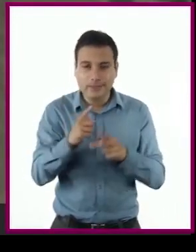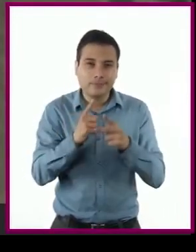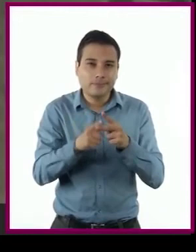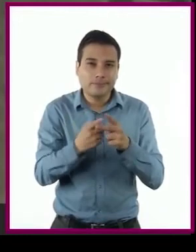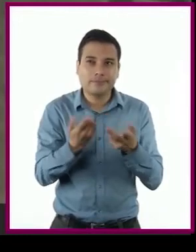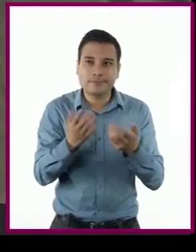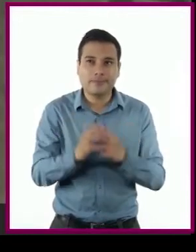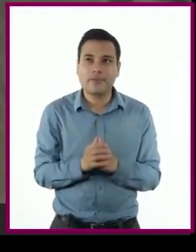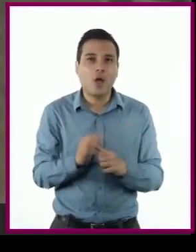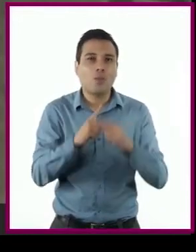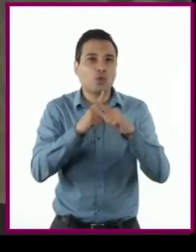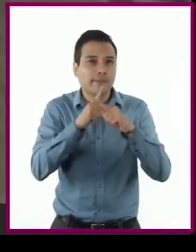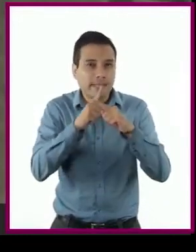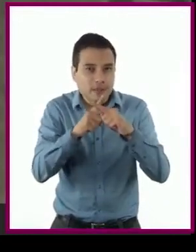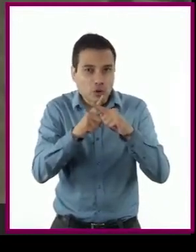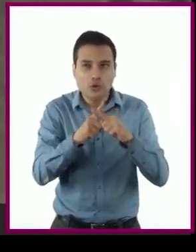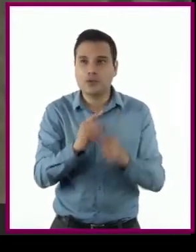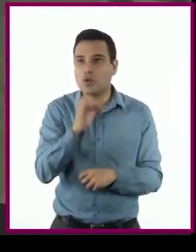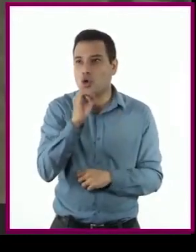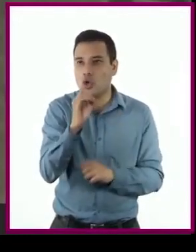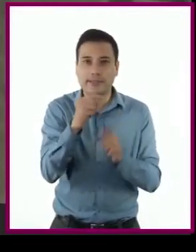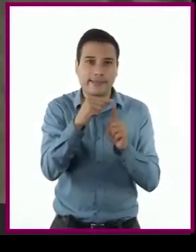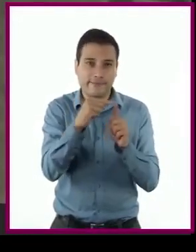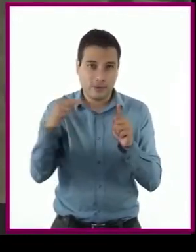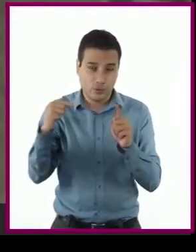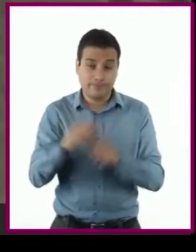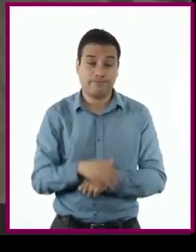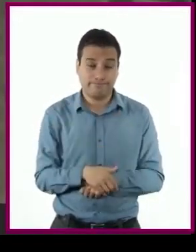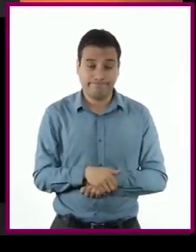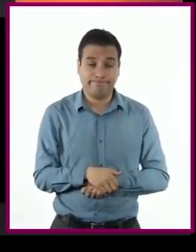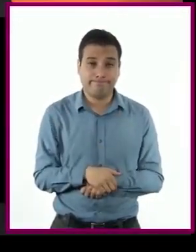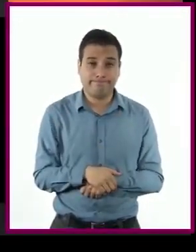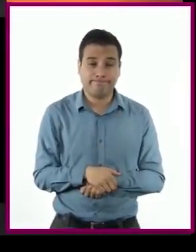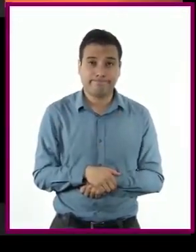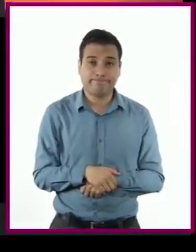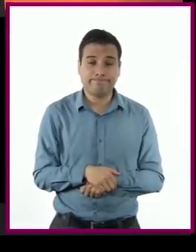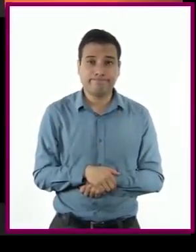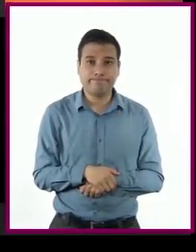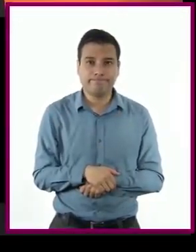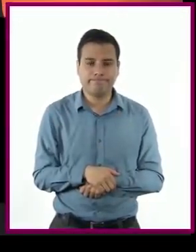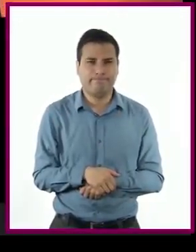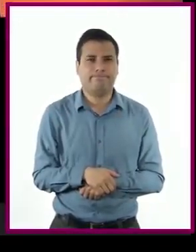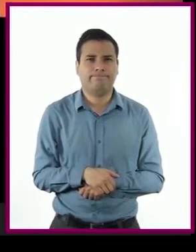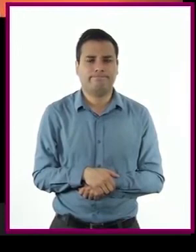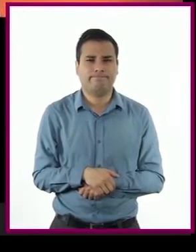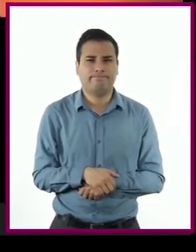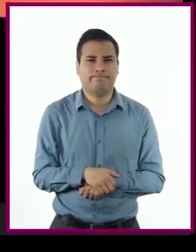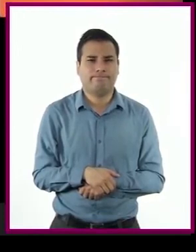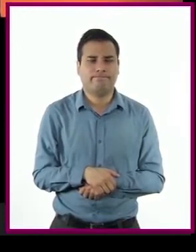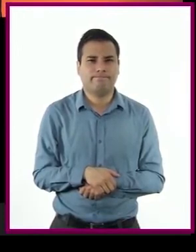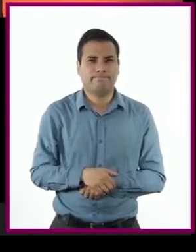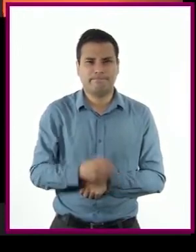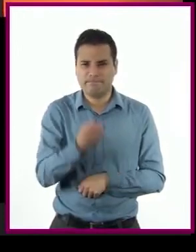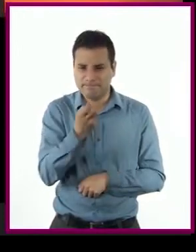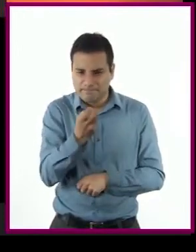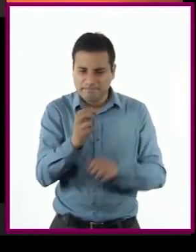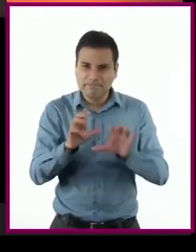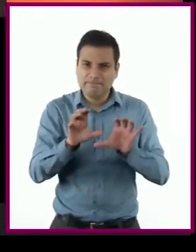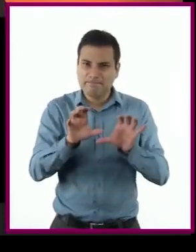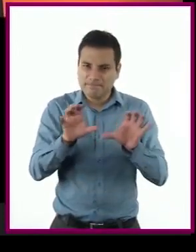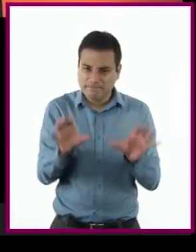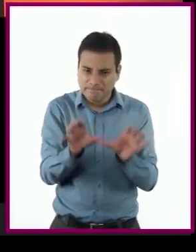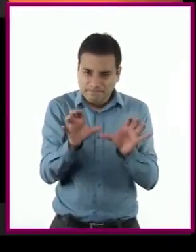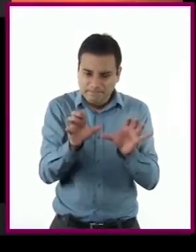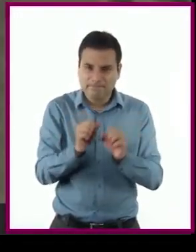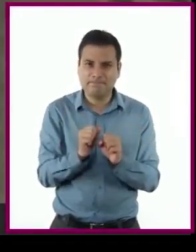la multiplicación o la división. ¿Y en qué se diferencia esta computadora a la